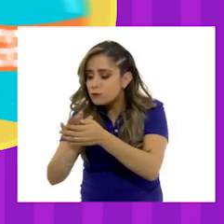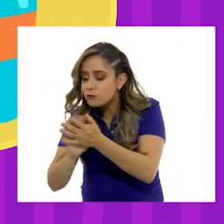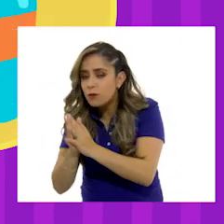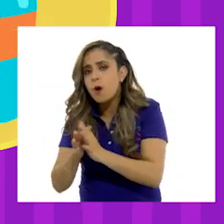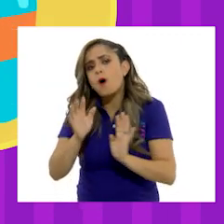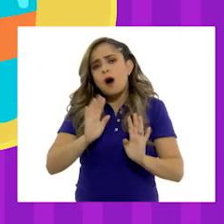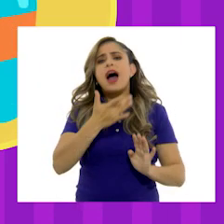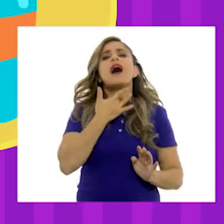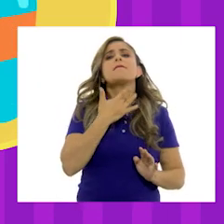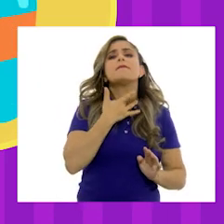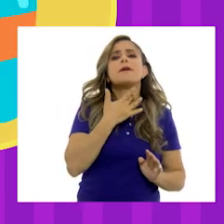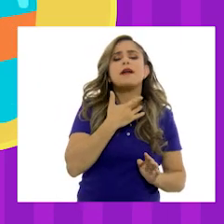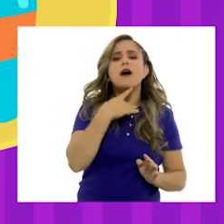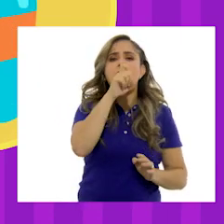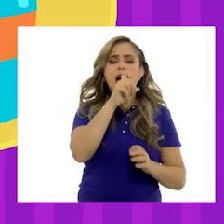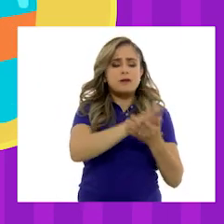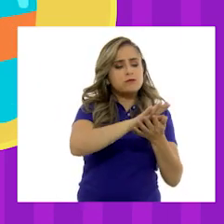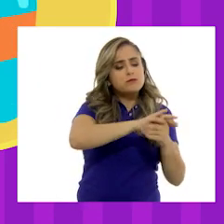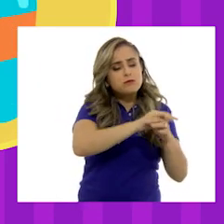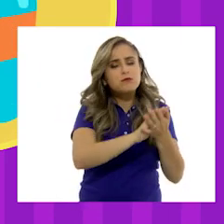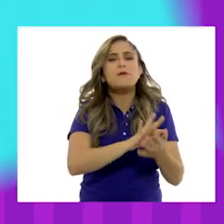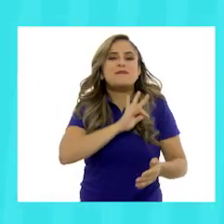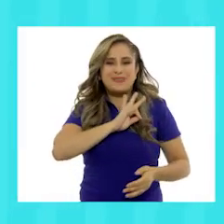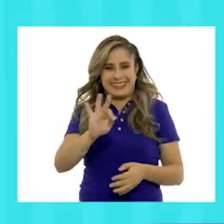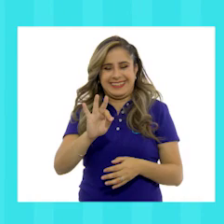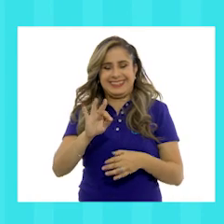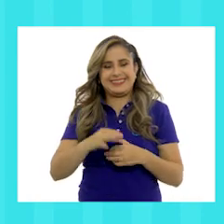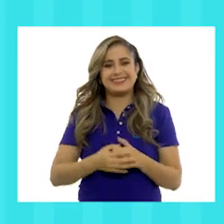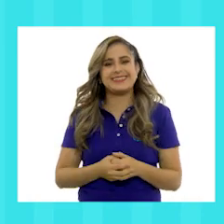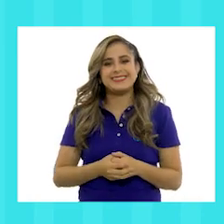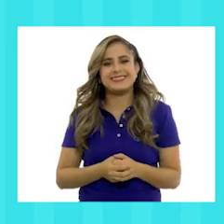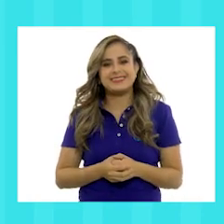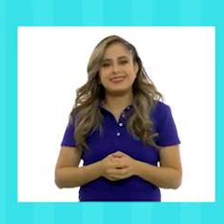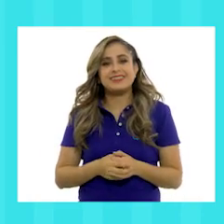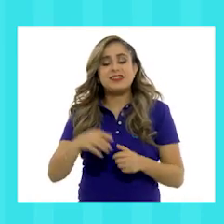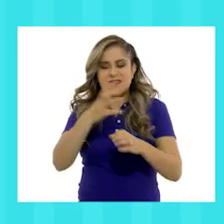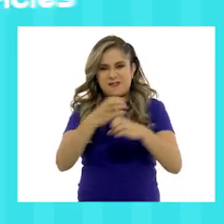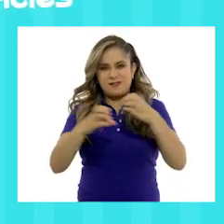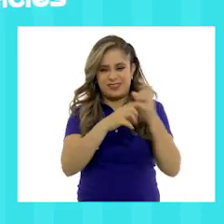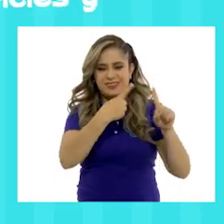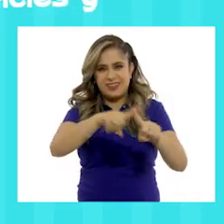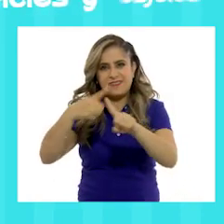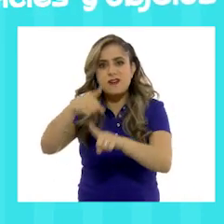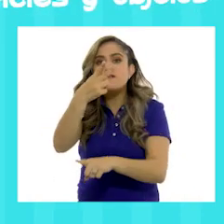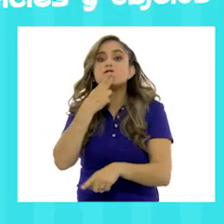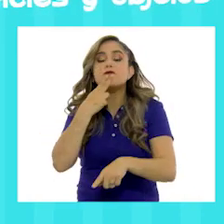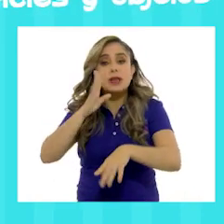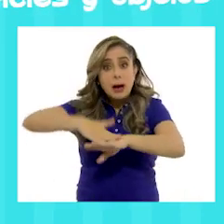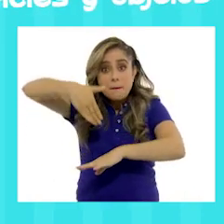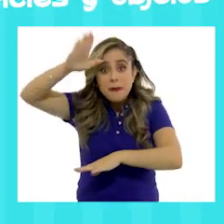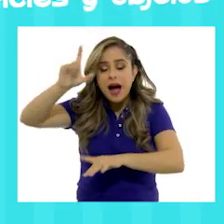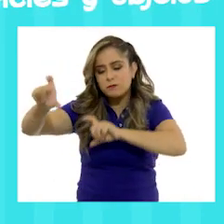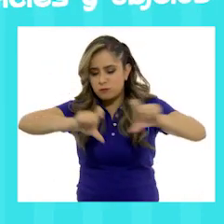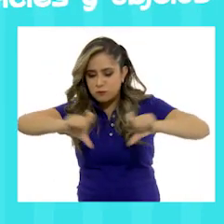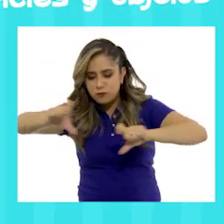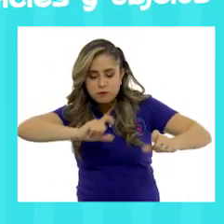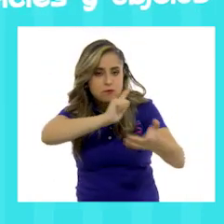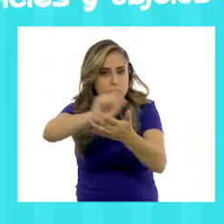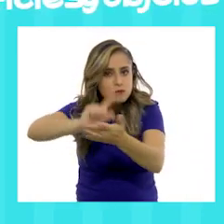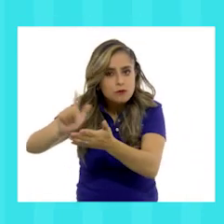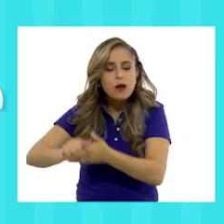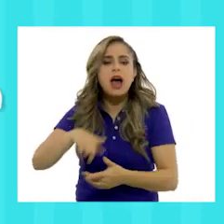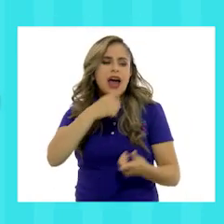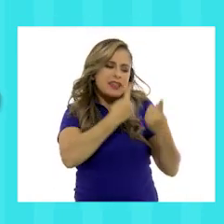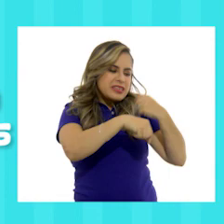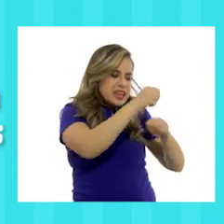aplica desinfectante a base de agua y alcohol. Desinfecta las superficies de los objetos que más utilizas. También